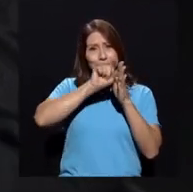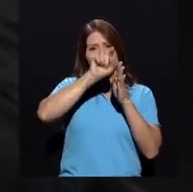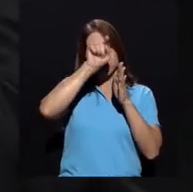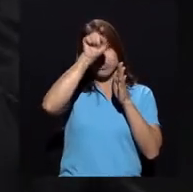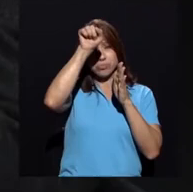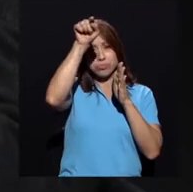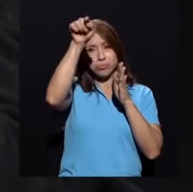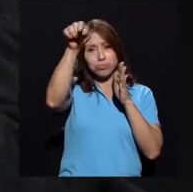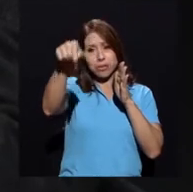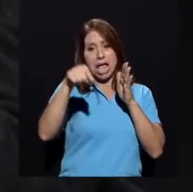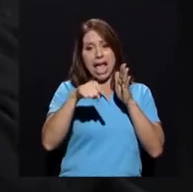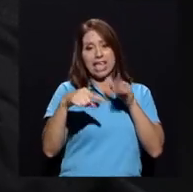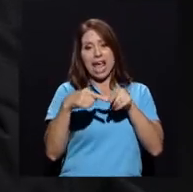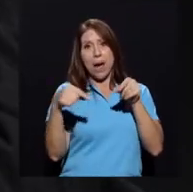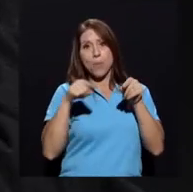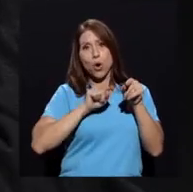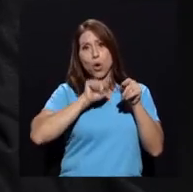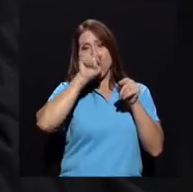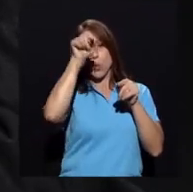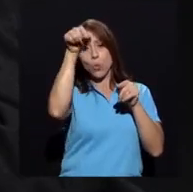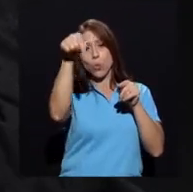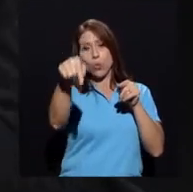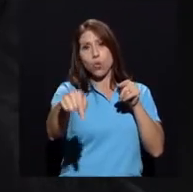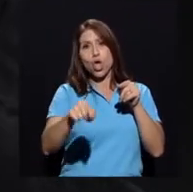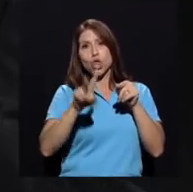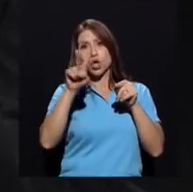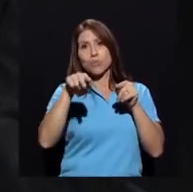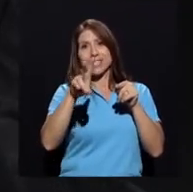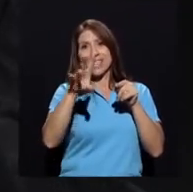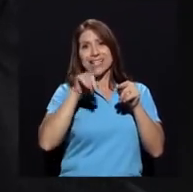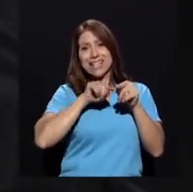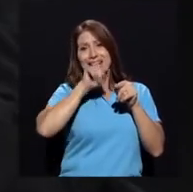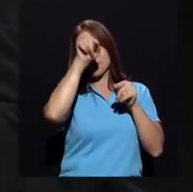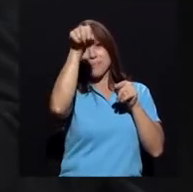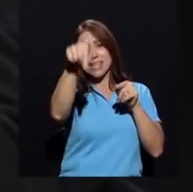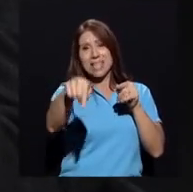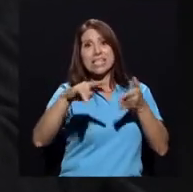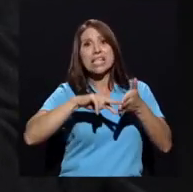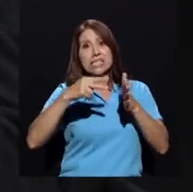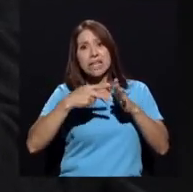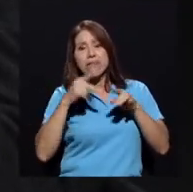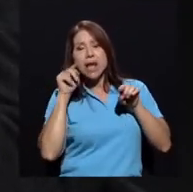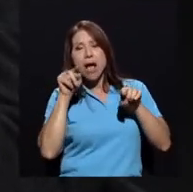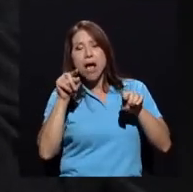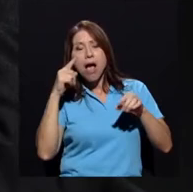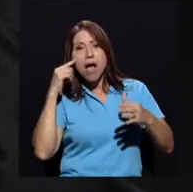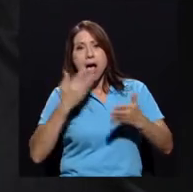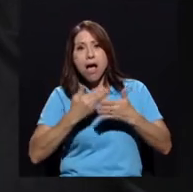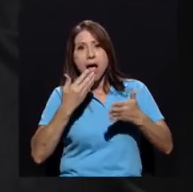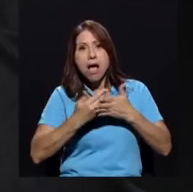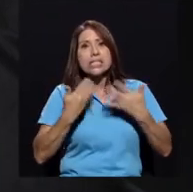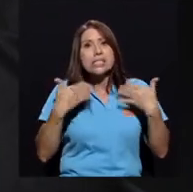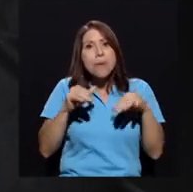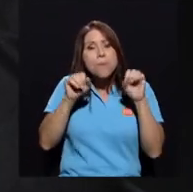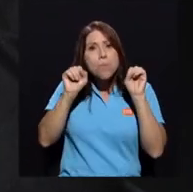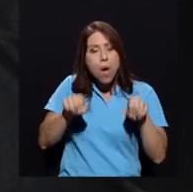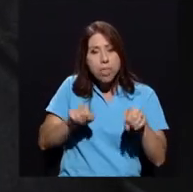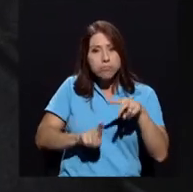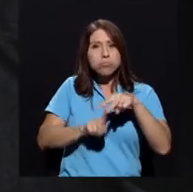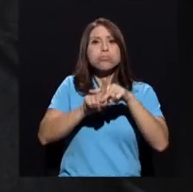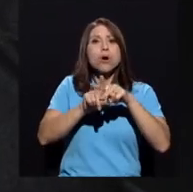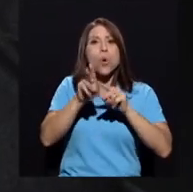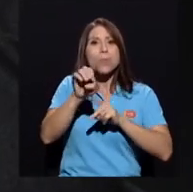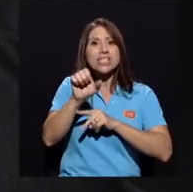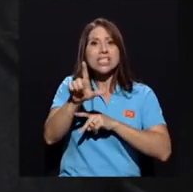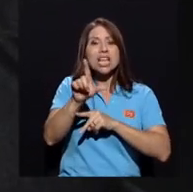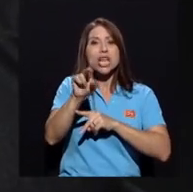alcance, determina que básicamente regiones enteras del mundo están al alcance de un misil nuclear. Y ya hace unos